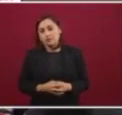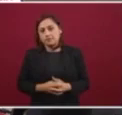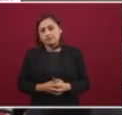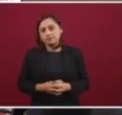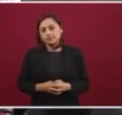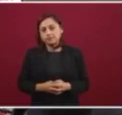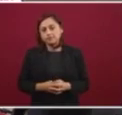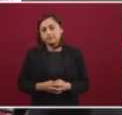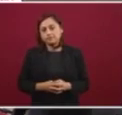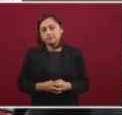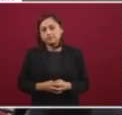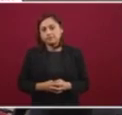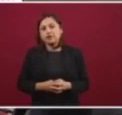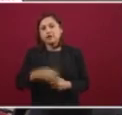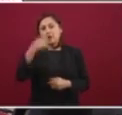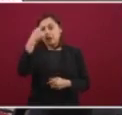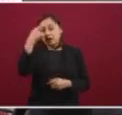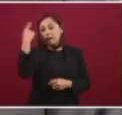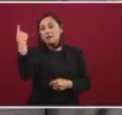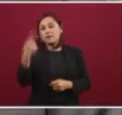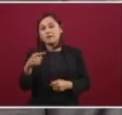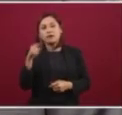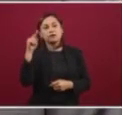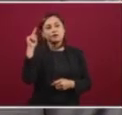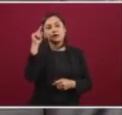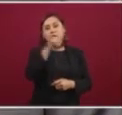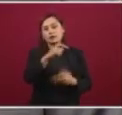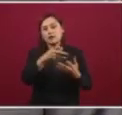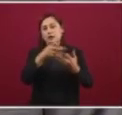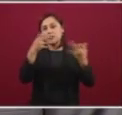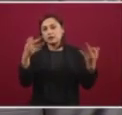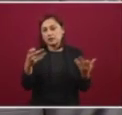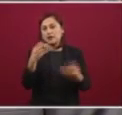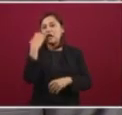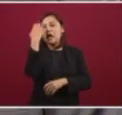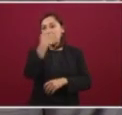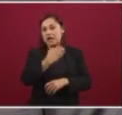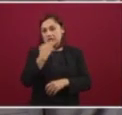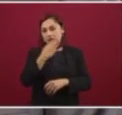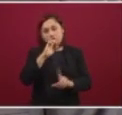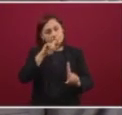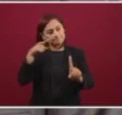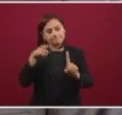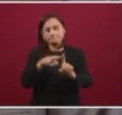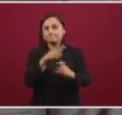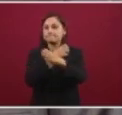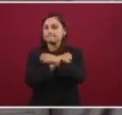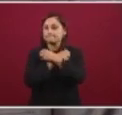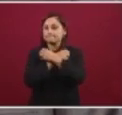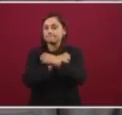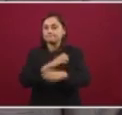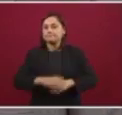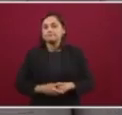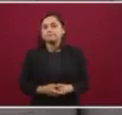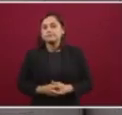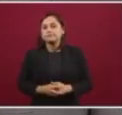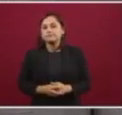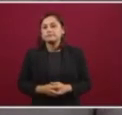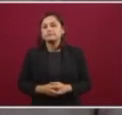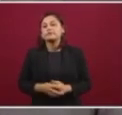que se destine a la educación ese terreno.